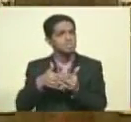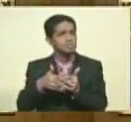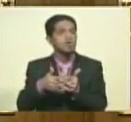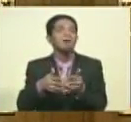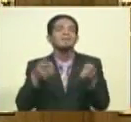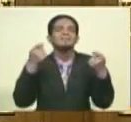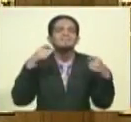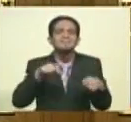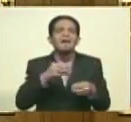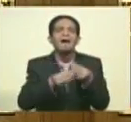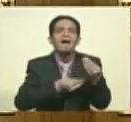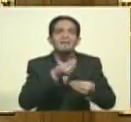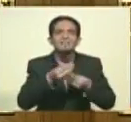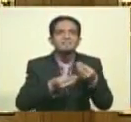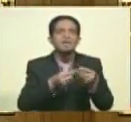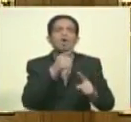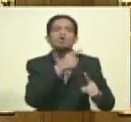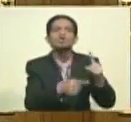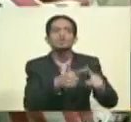violentos.